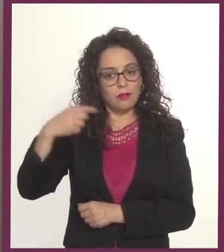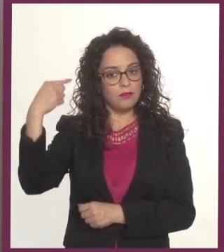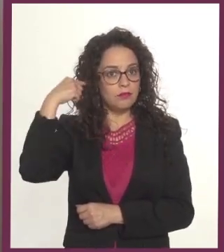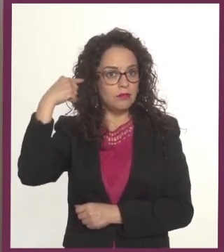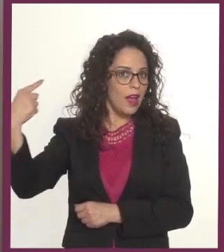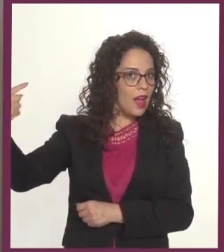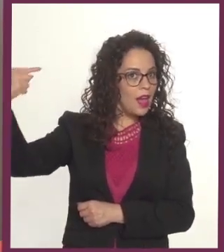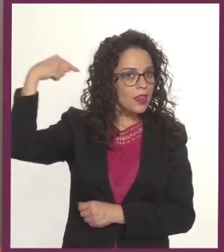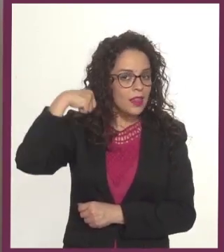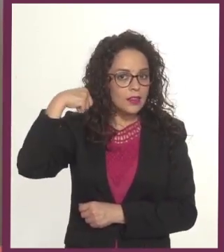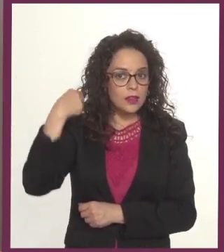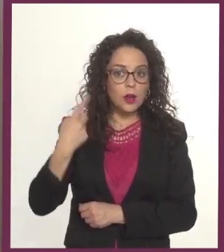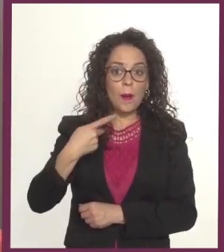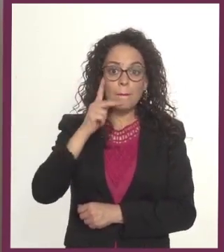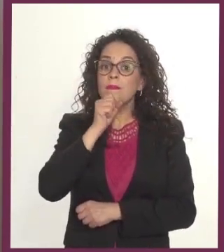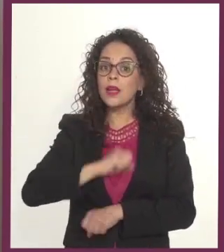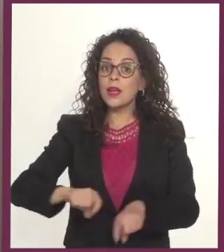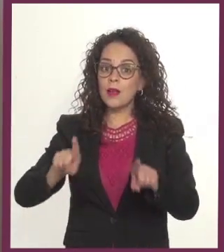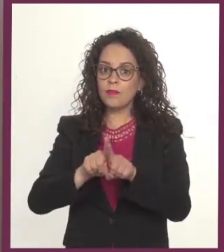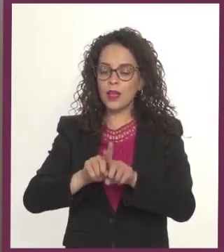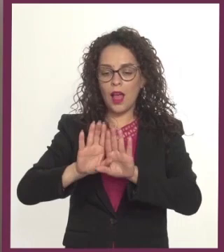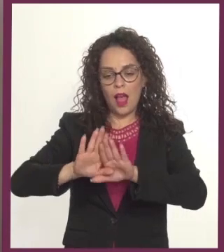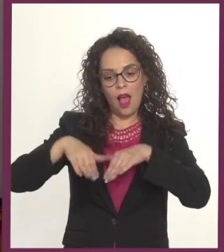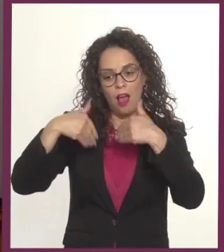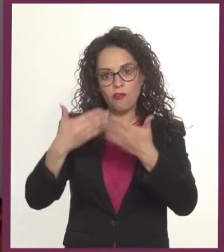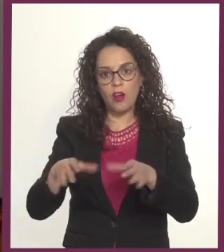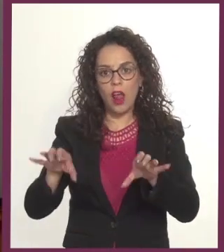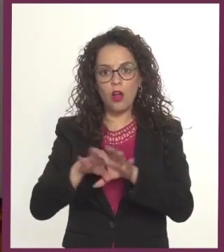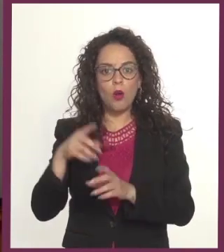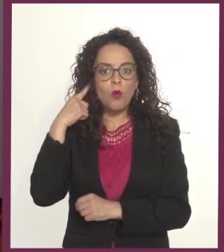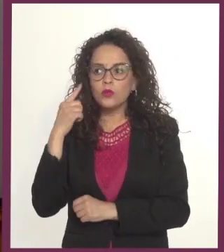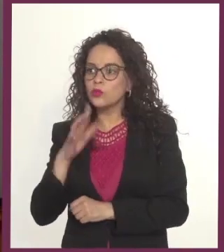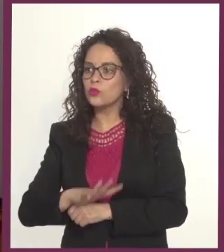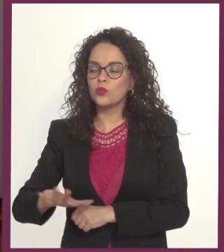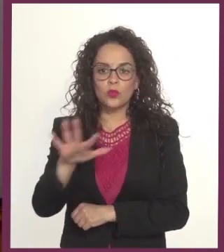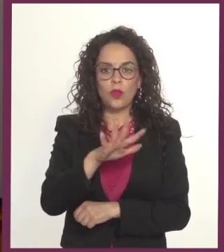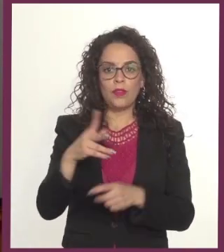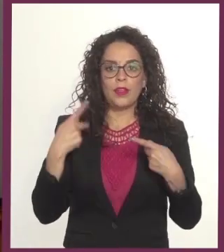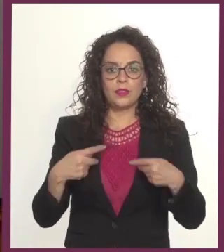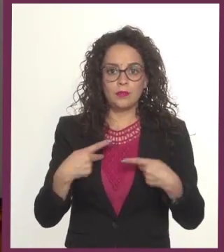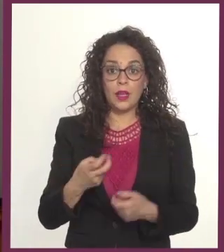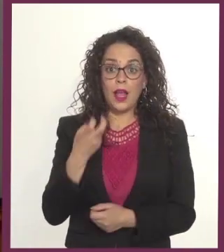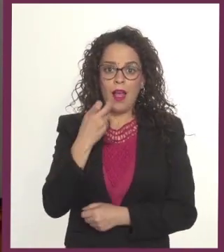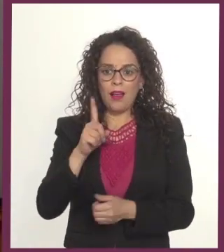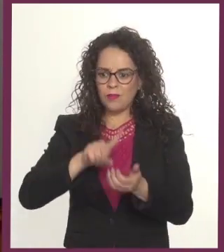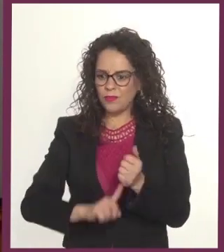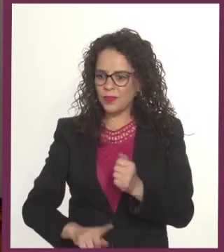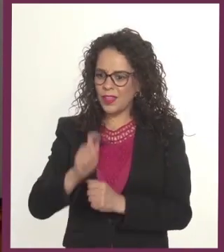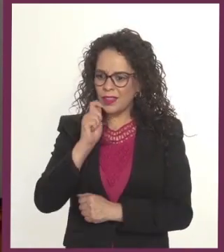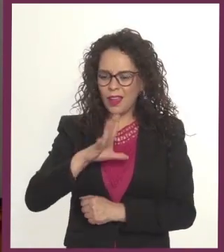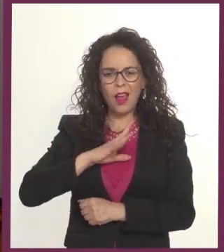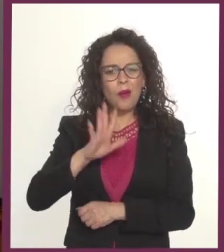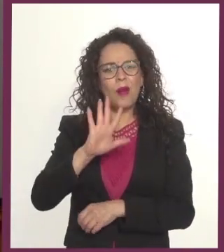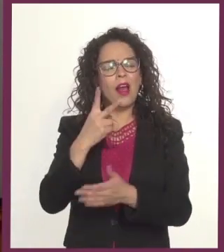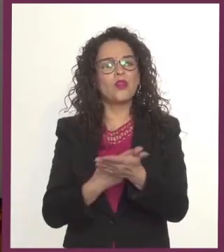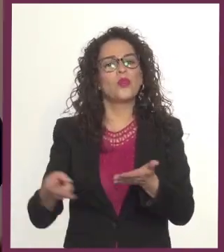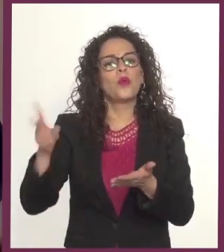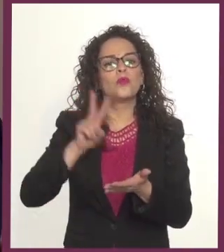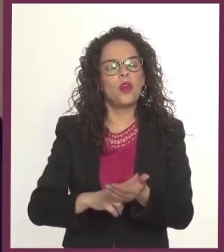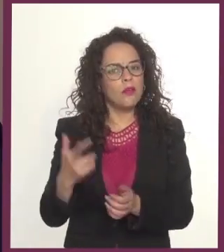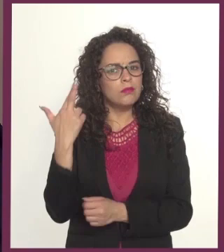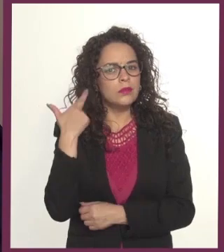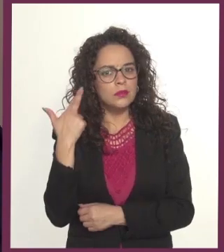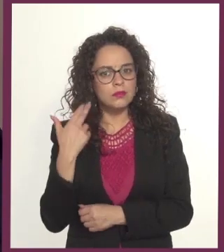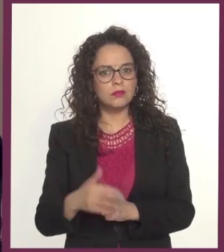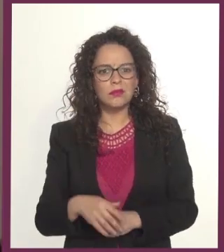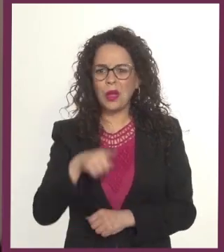al mismo tiempo desde afuera, como nos oyen los demás. Y eso hace que se produzca una especie de sonido doble. Tú siempre